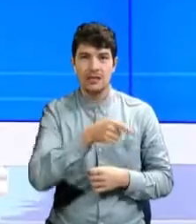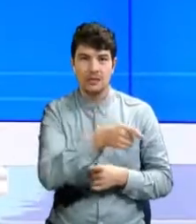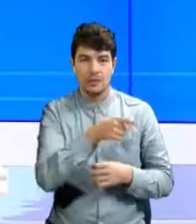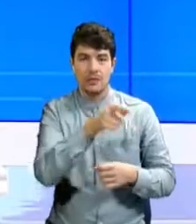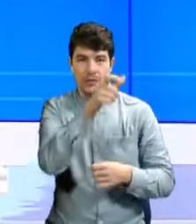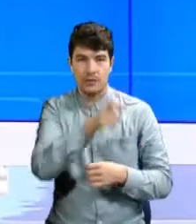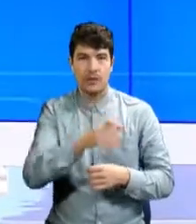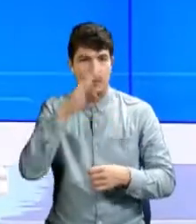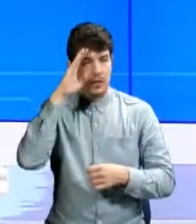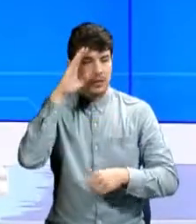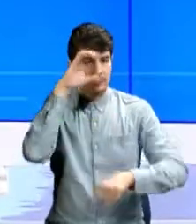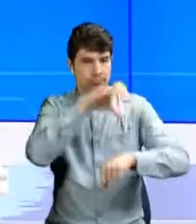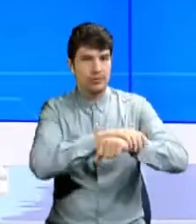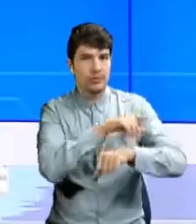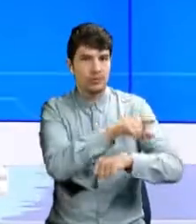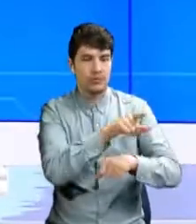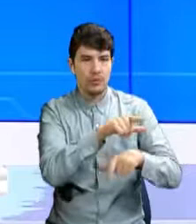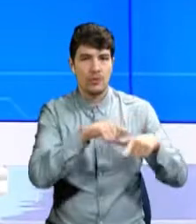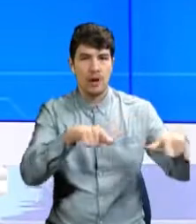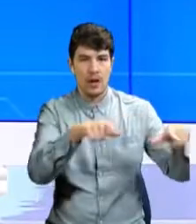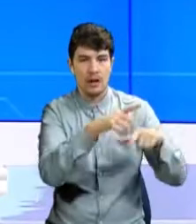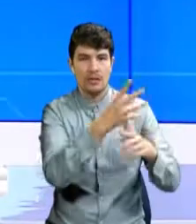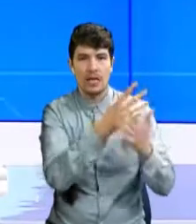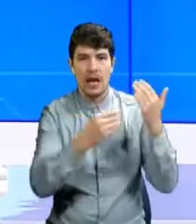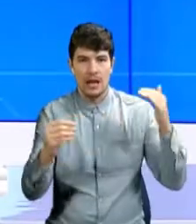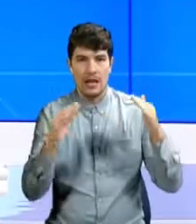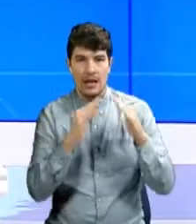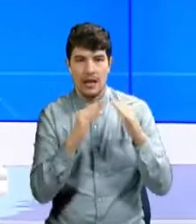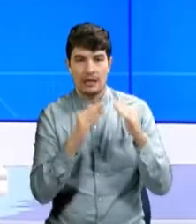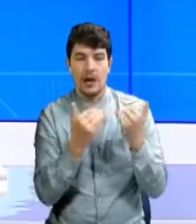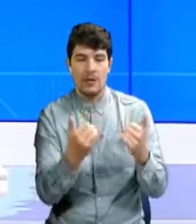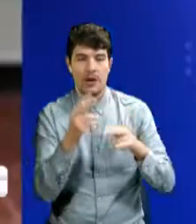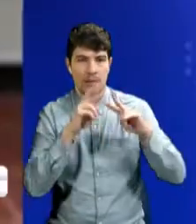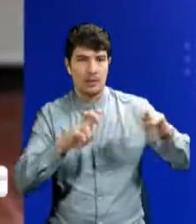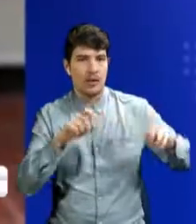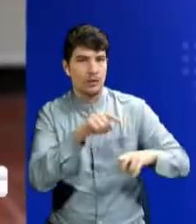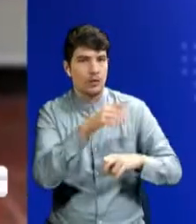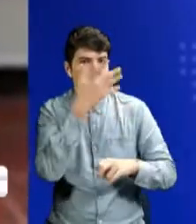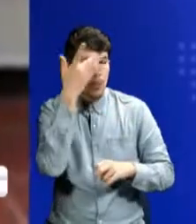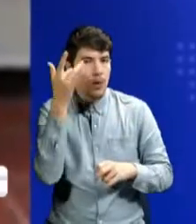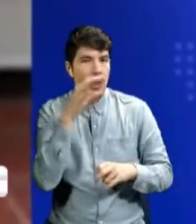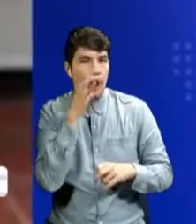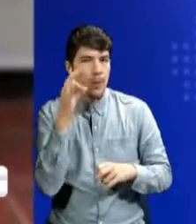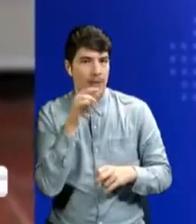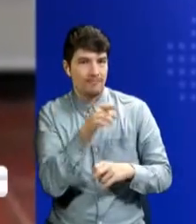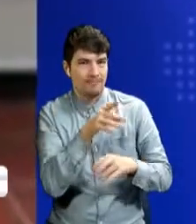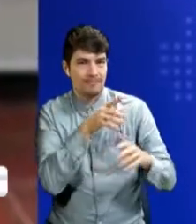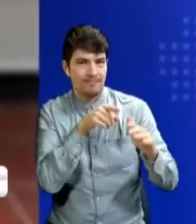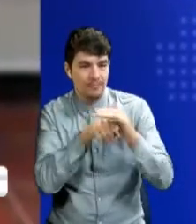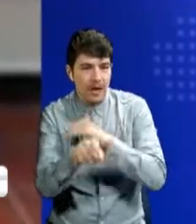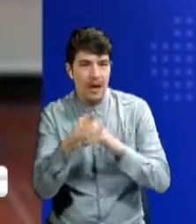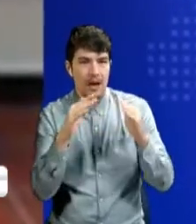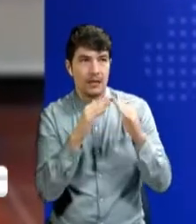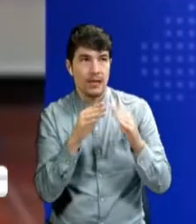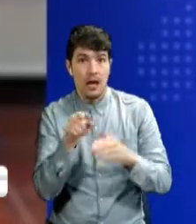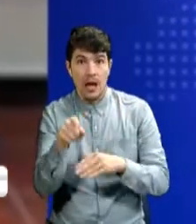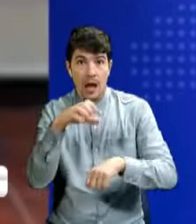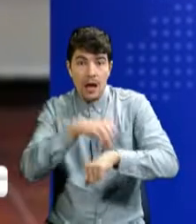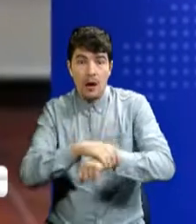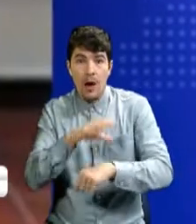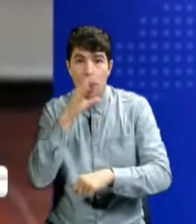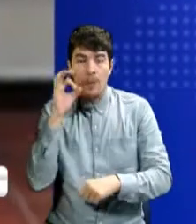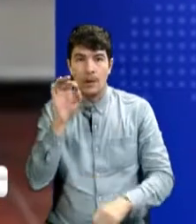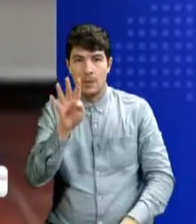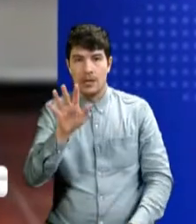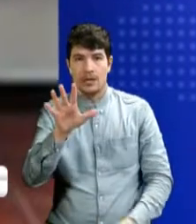sitio de reclusión. Ahora será investigado por el delito de fuga de presos. La captura de este hombre de 45 años de edad